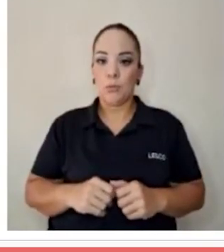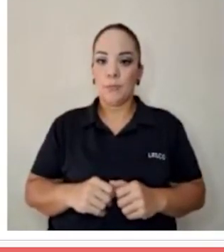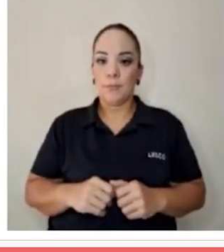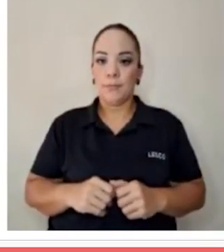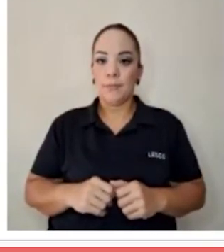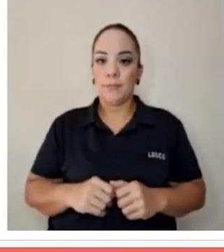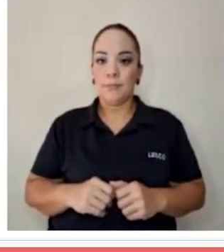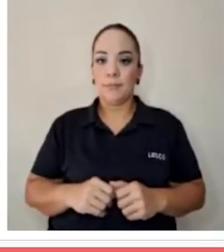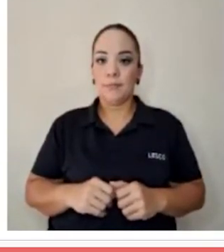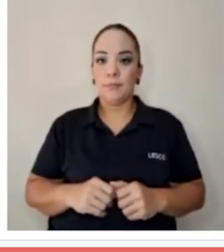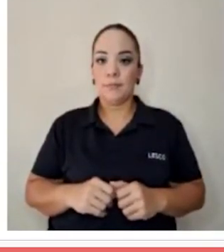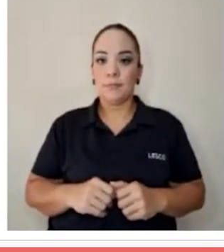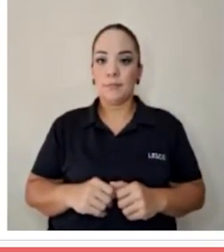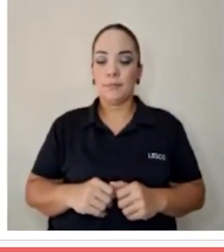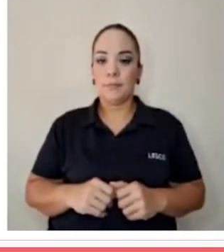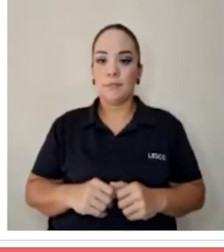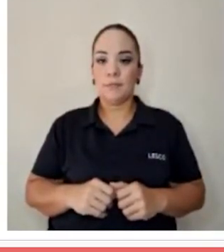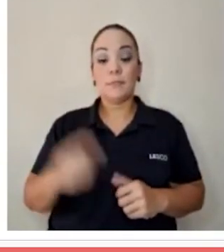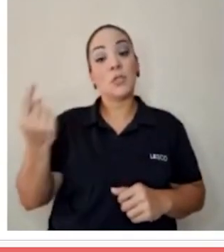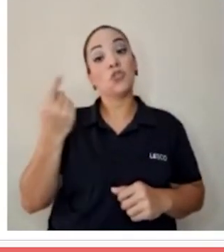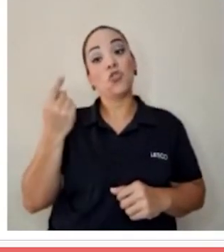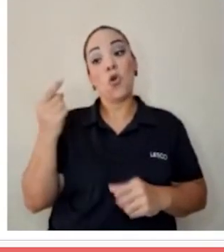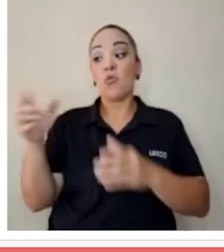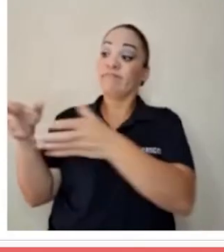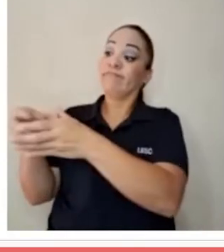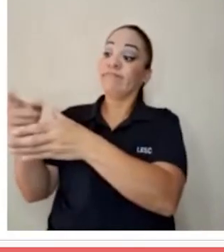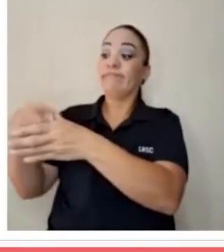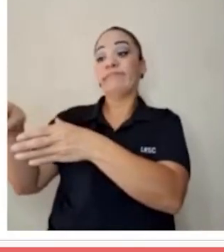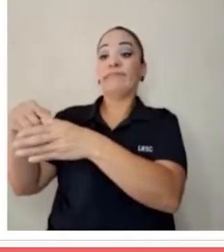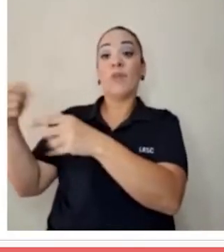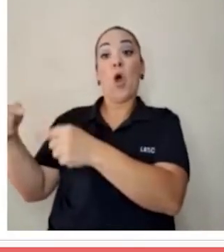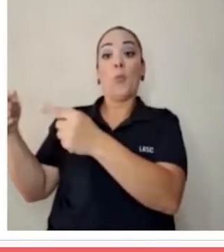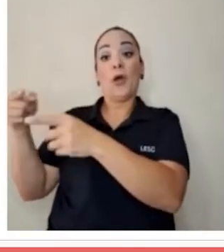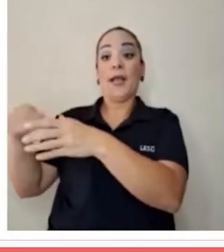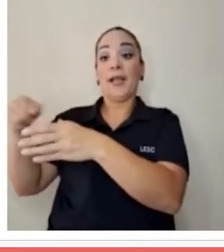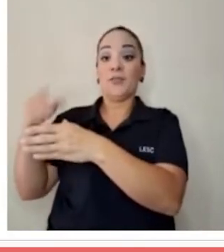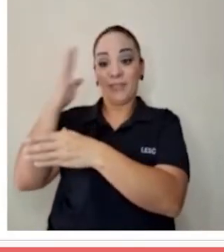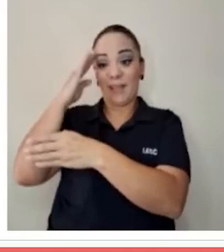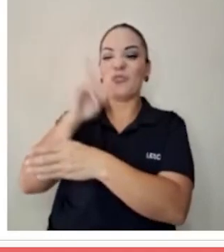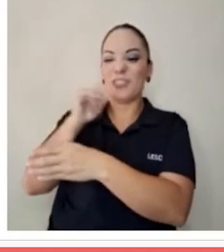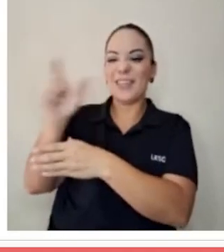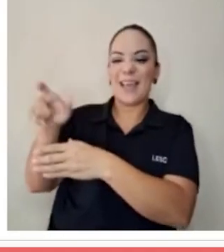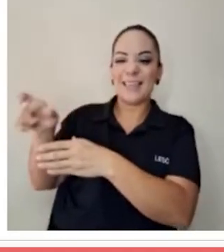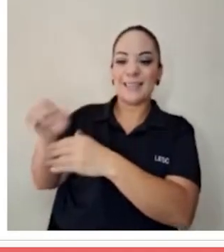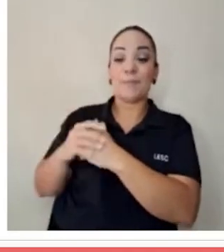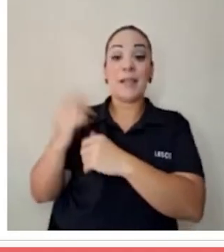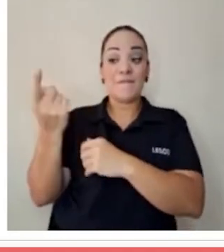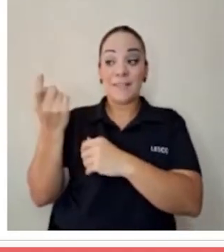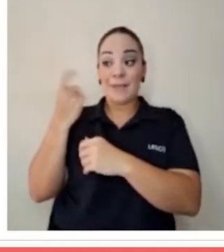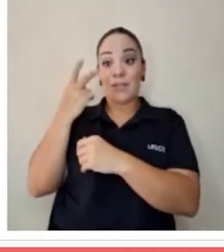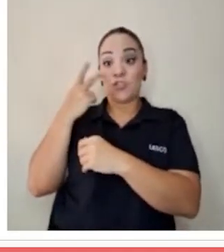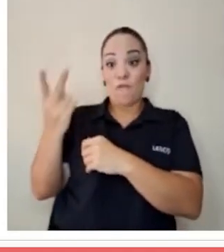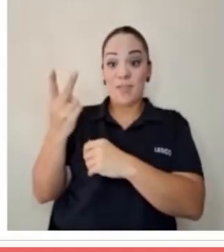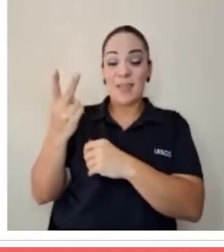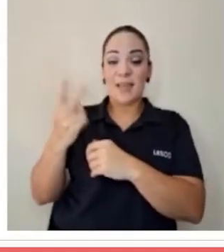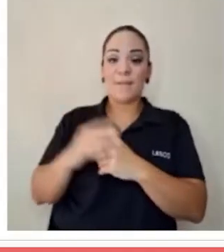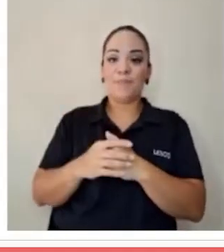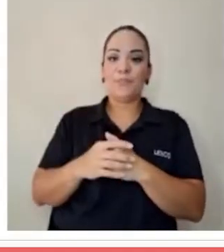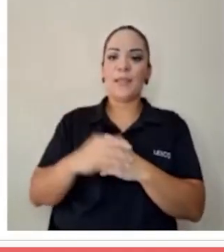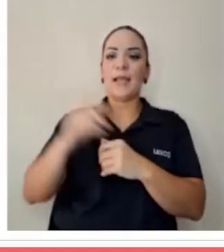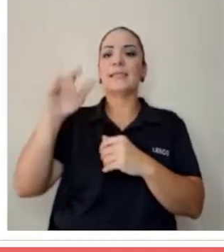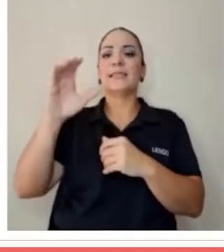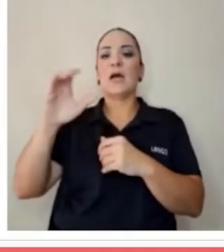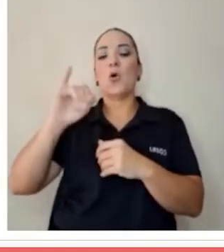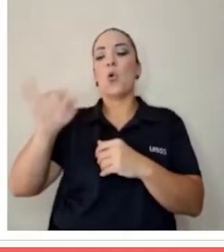eso solo los que se oponen y que los conocemos recie vi al licenciado